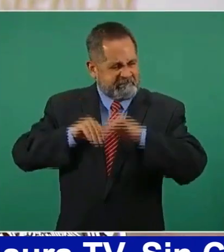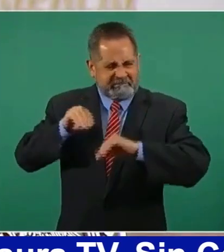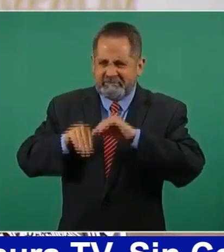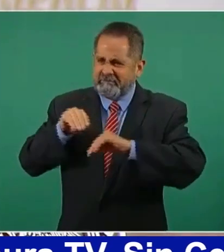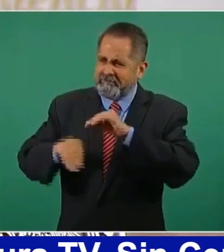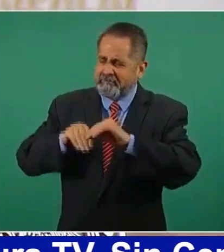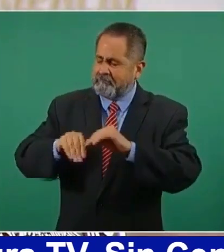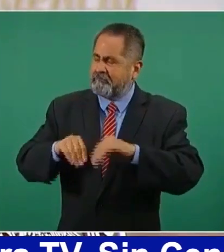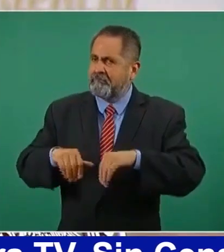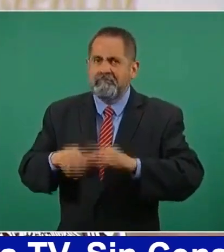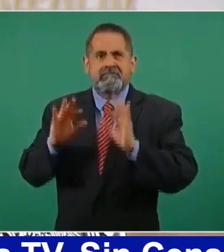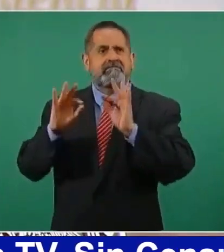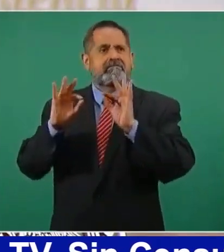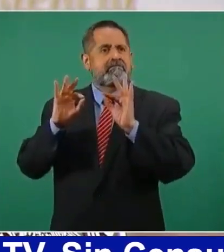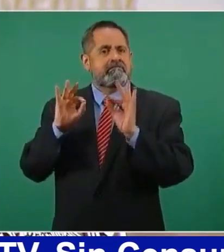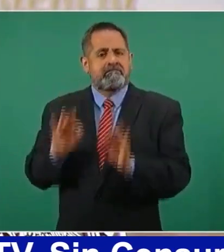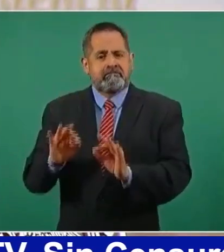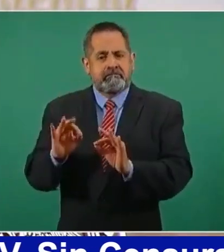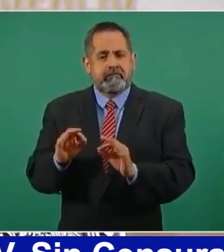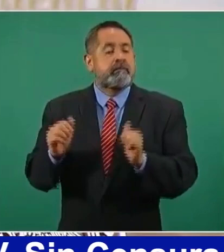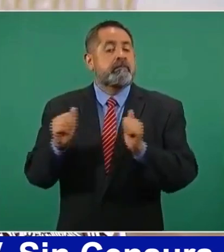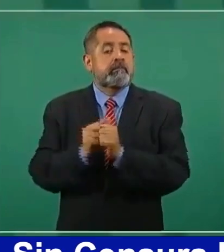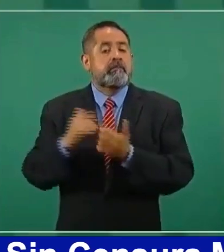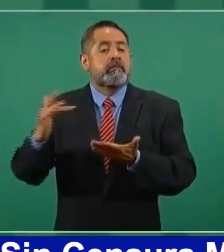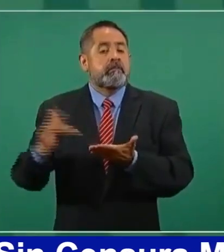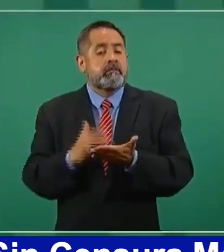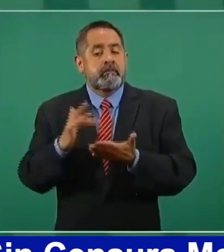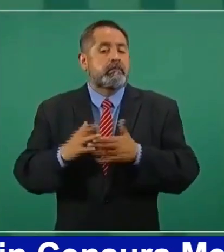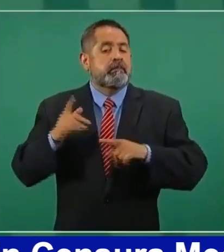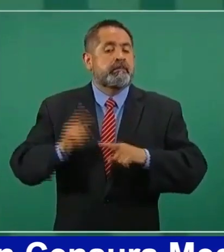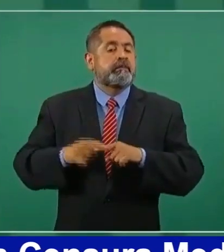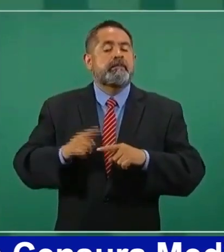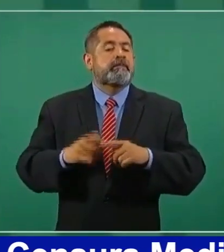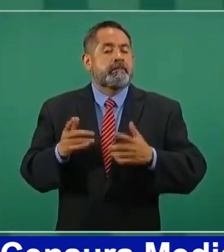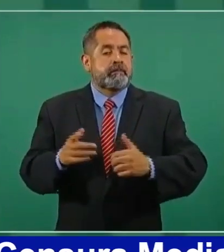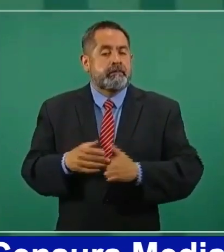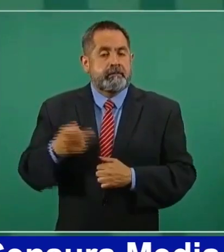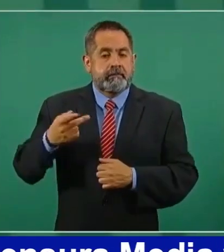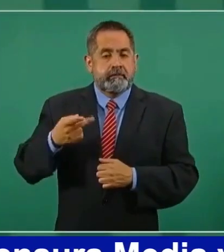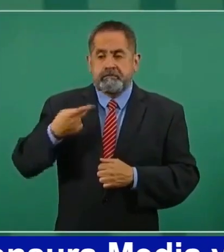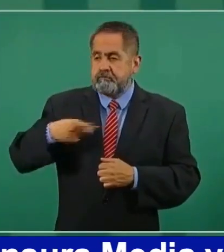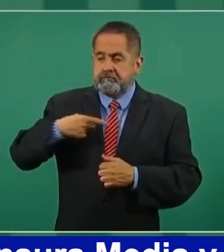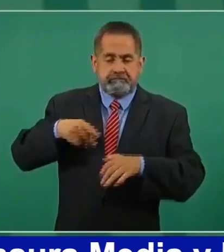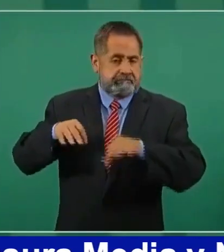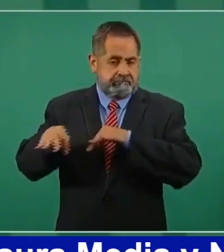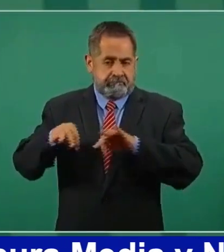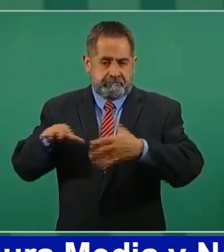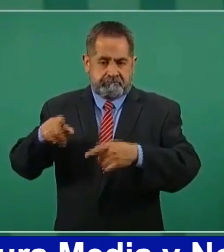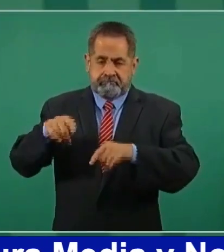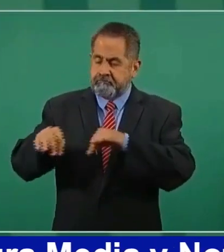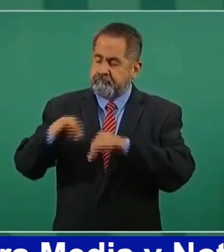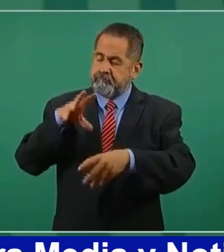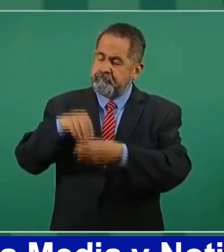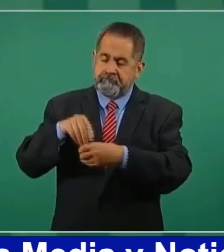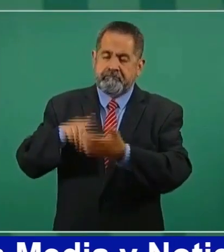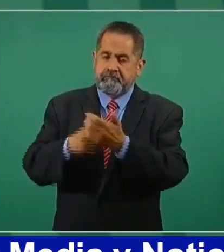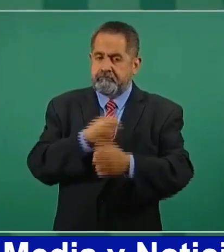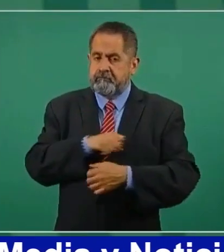y logramos salir adelante con el apoyo de los trabajadores. Esto es muy